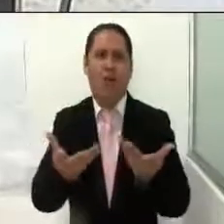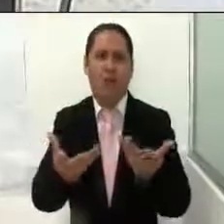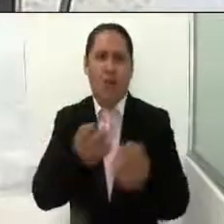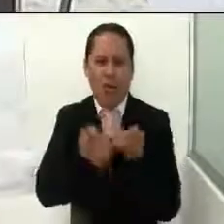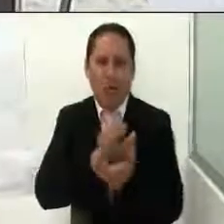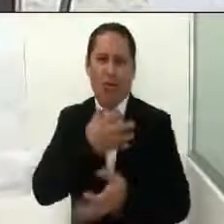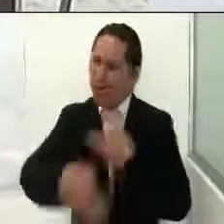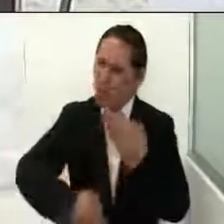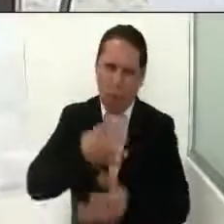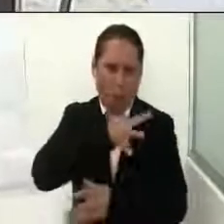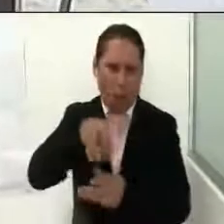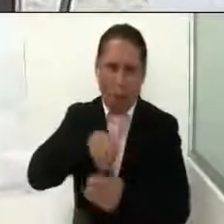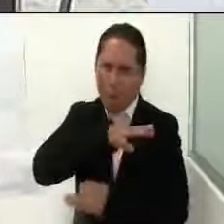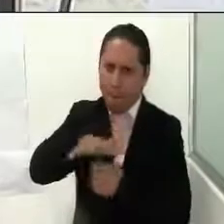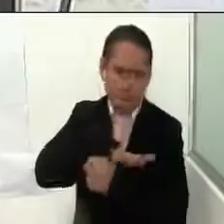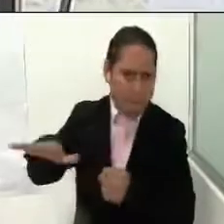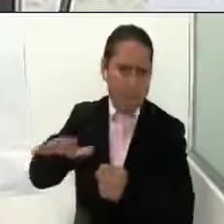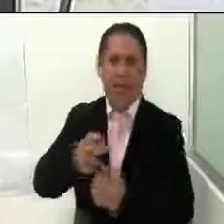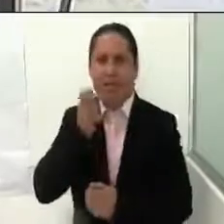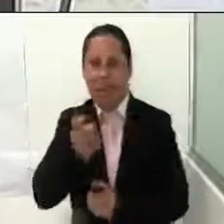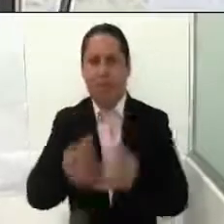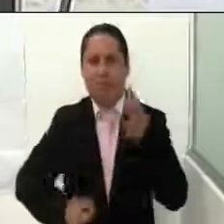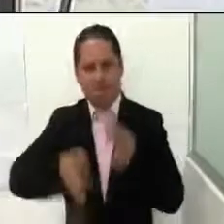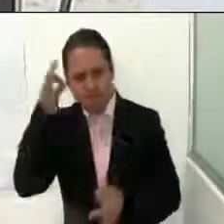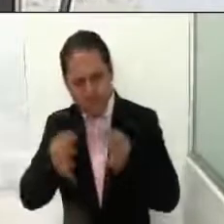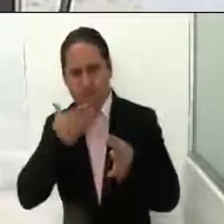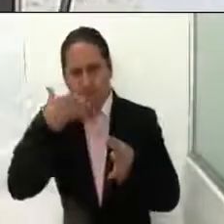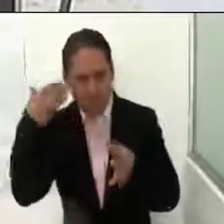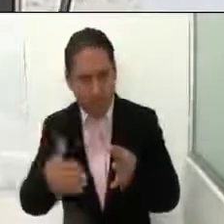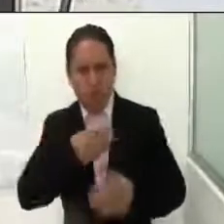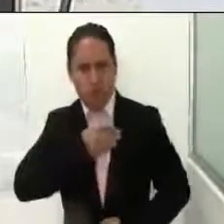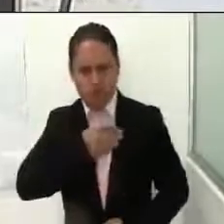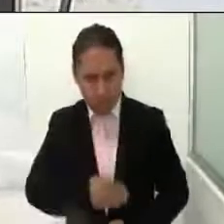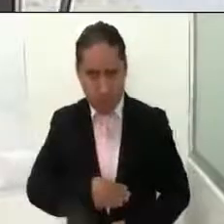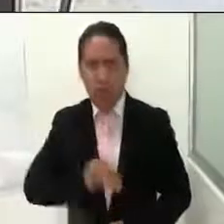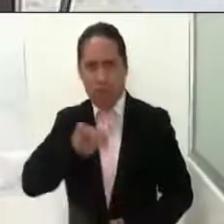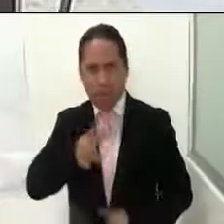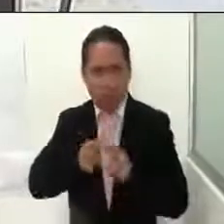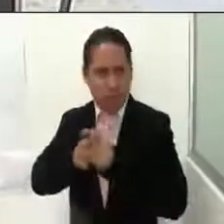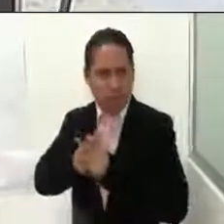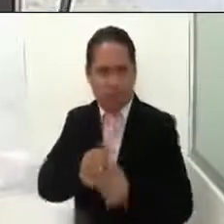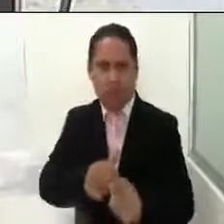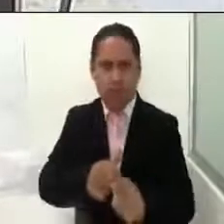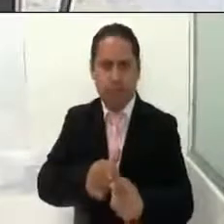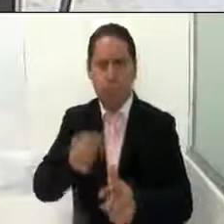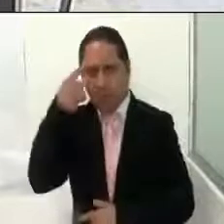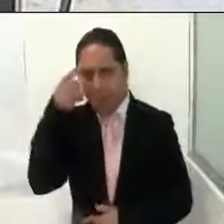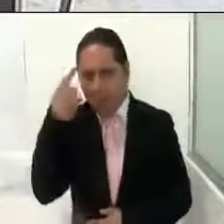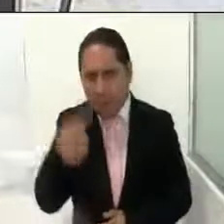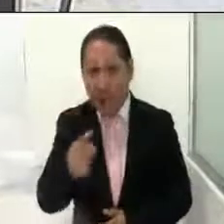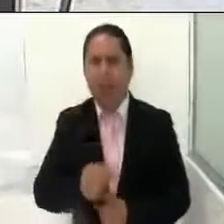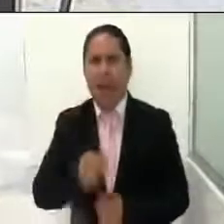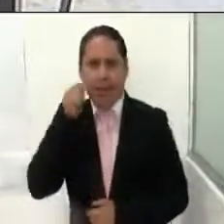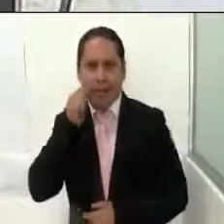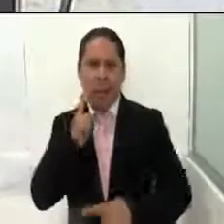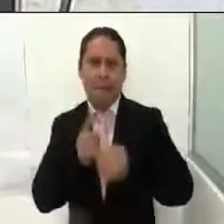cabida a una armonización legislativa con la que se pretenda dar el seguimiento a favor de la igualdad